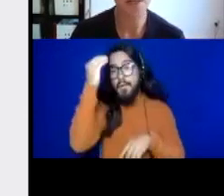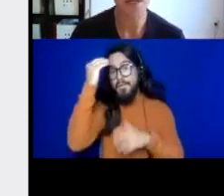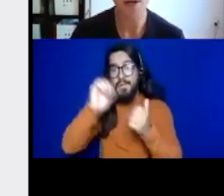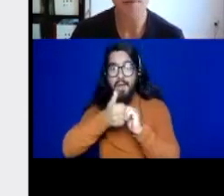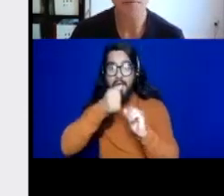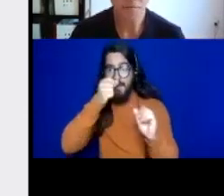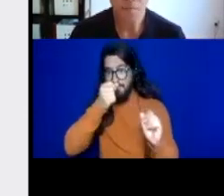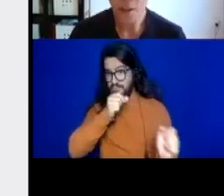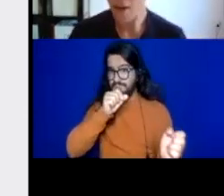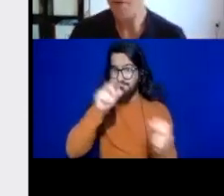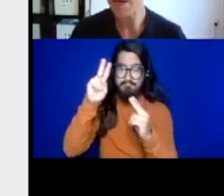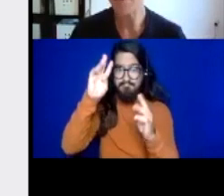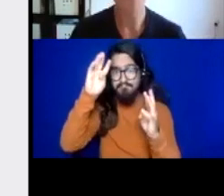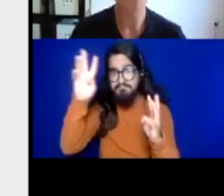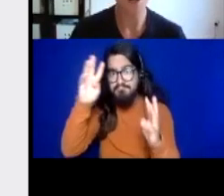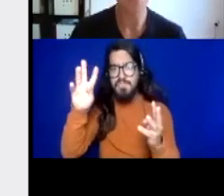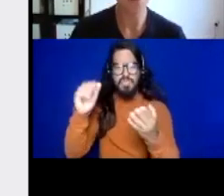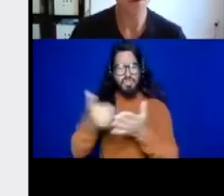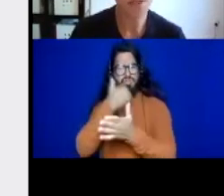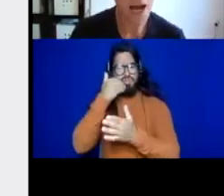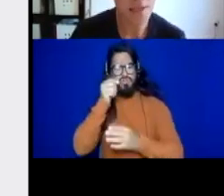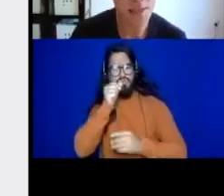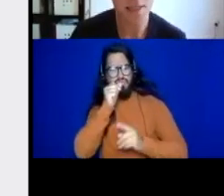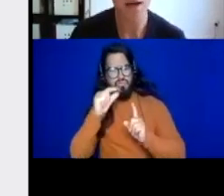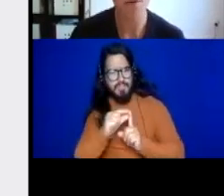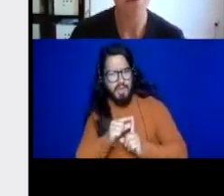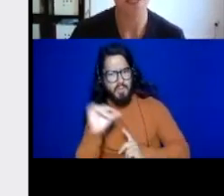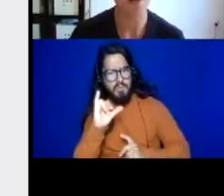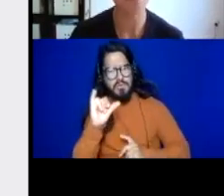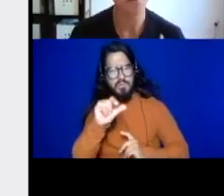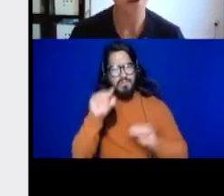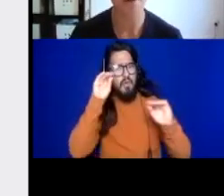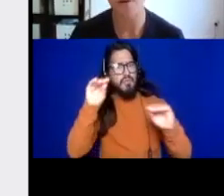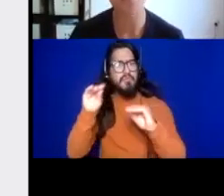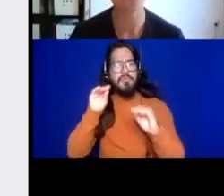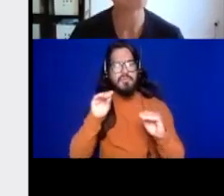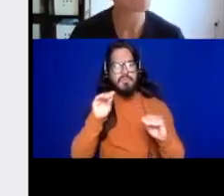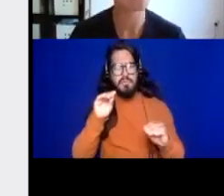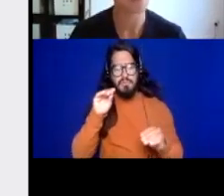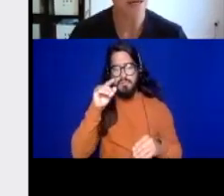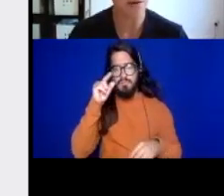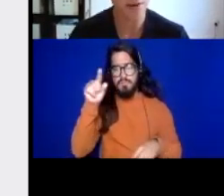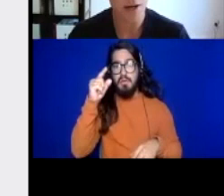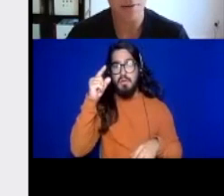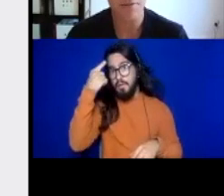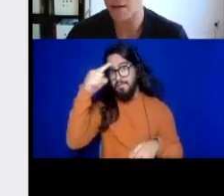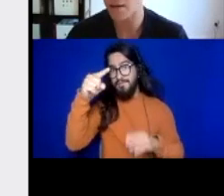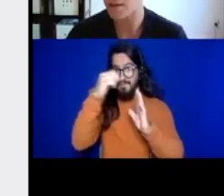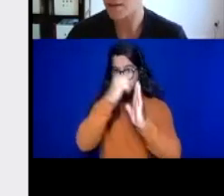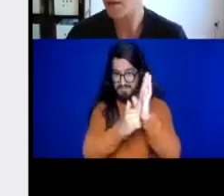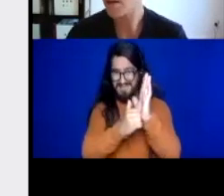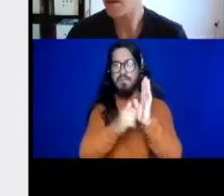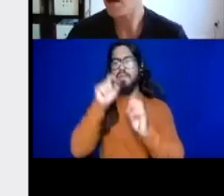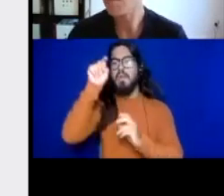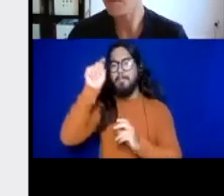el archivo de contraseñas, sepan cómo generar nueva contraseña, etcétera. Todos, para poder accesar esta cuenta, tenemos que establecer